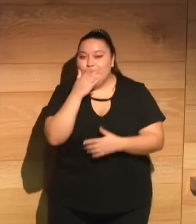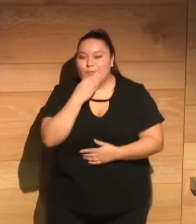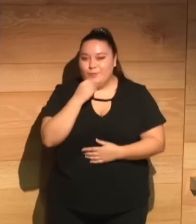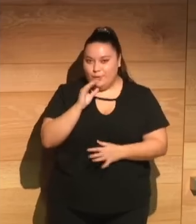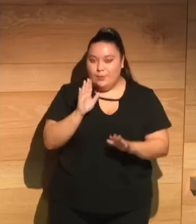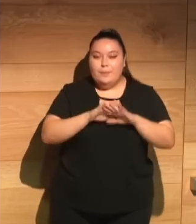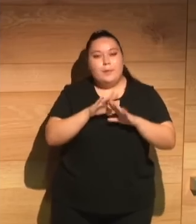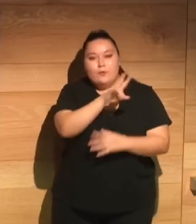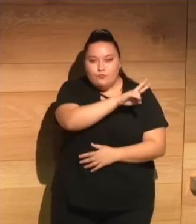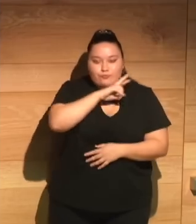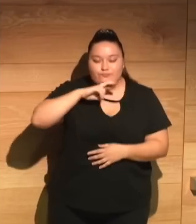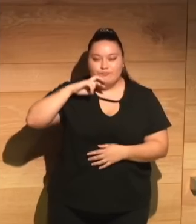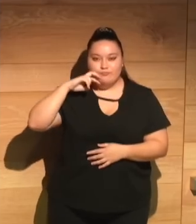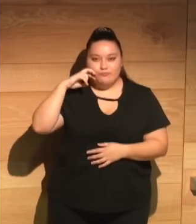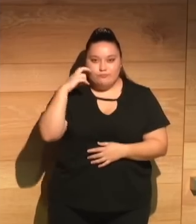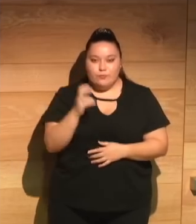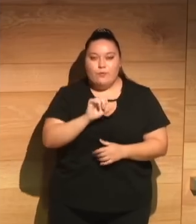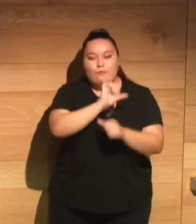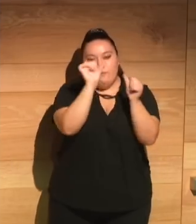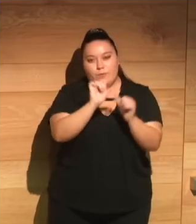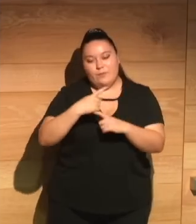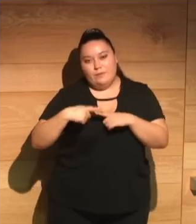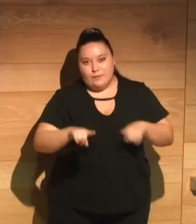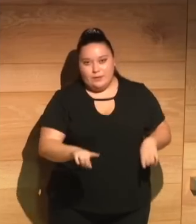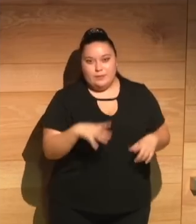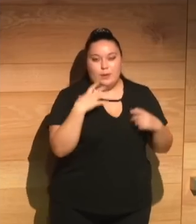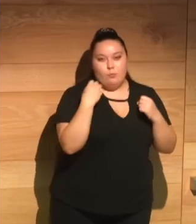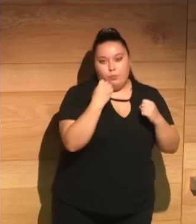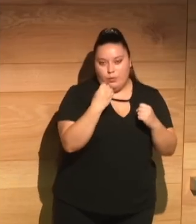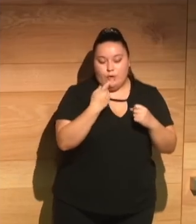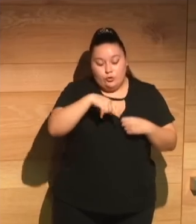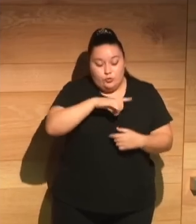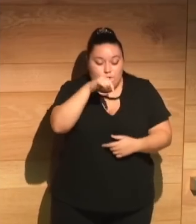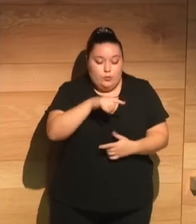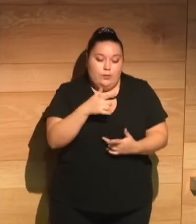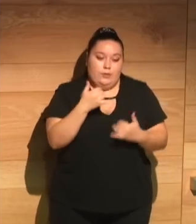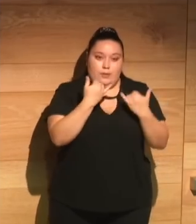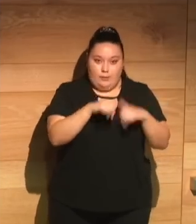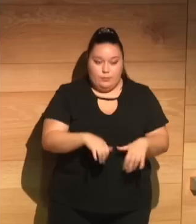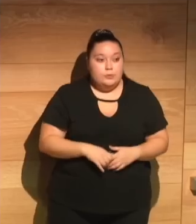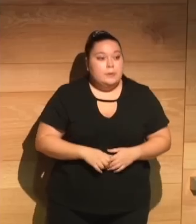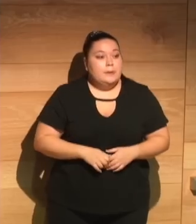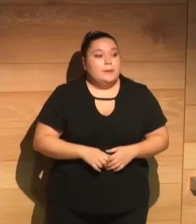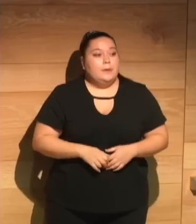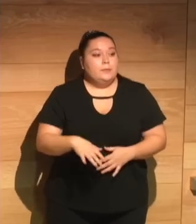a valorar de otra manera el poder de eso que celebramos prácticamente cada mes.